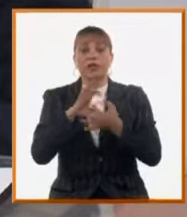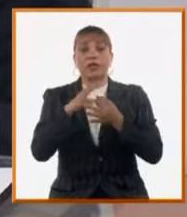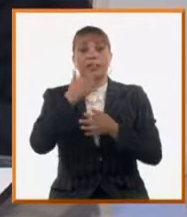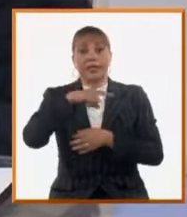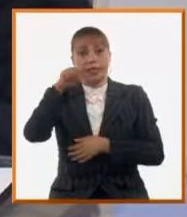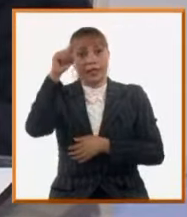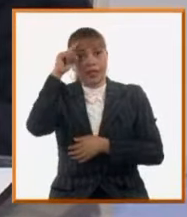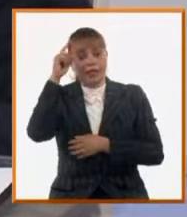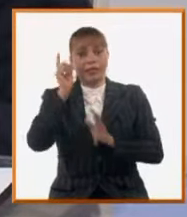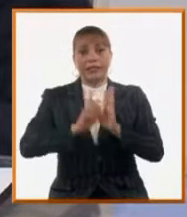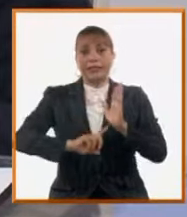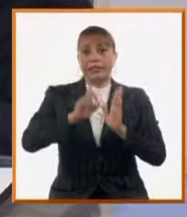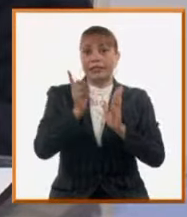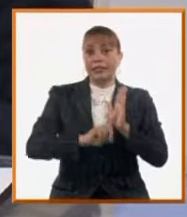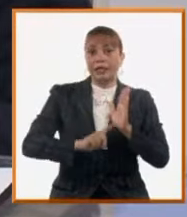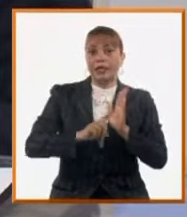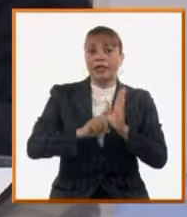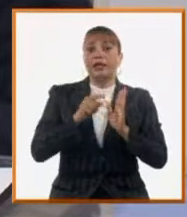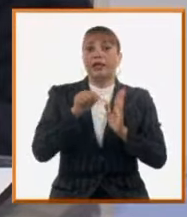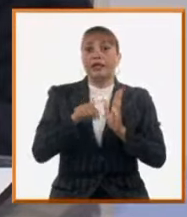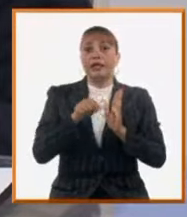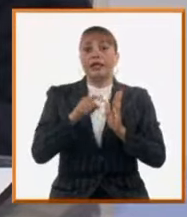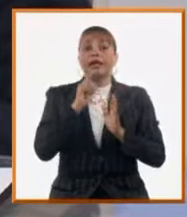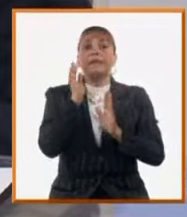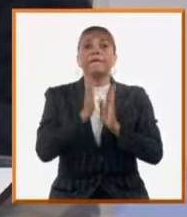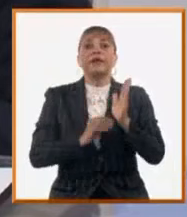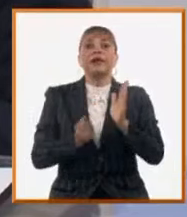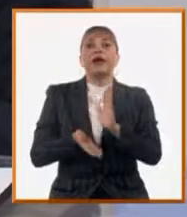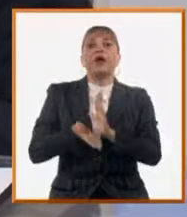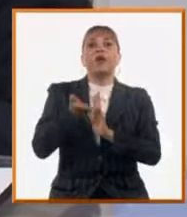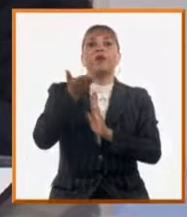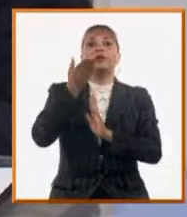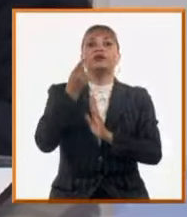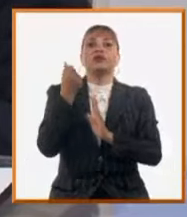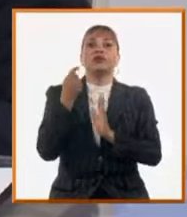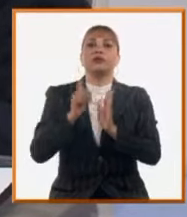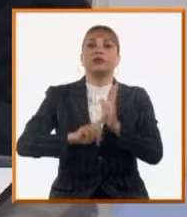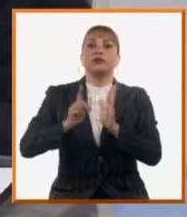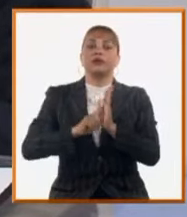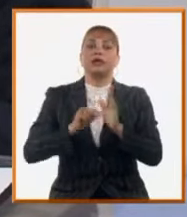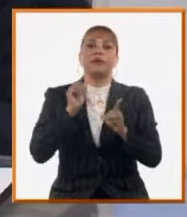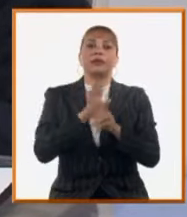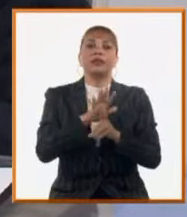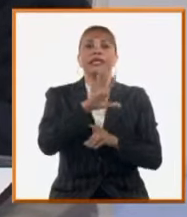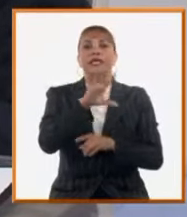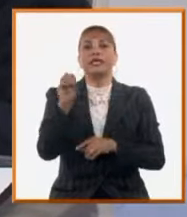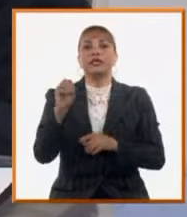consumo de la energía eléctrica Residencial en ese mes el incremento de la tarifa a partir de los 500 kw que es la que